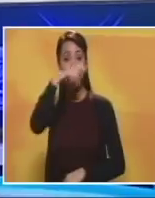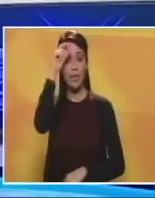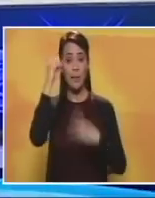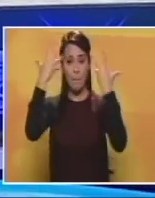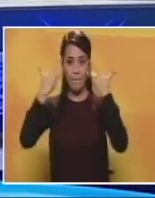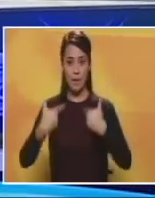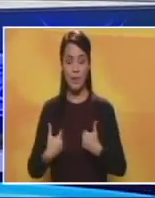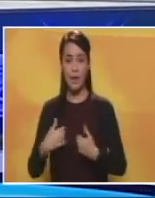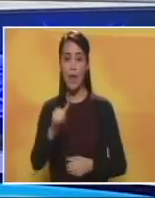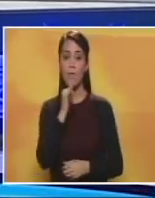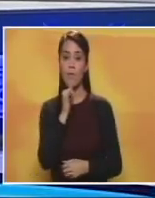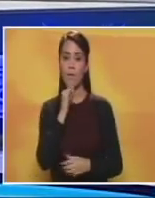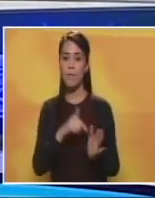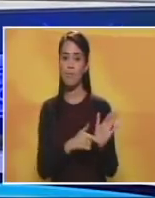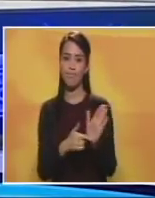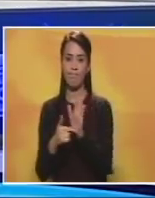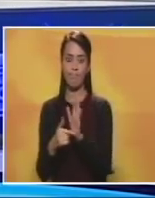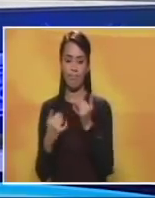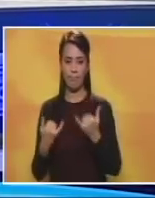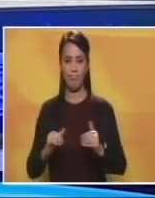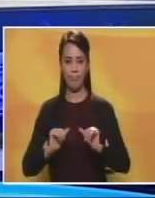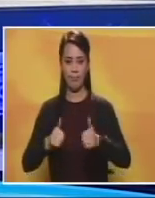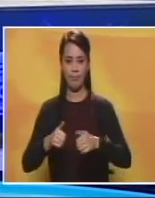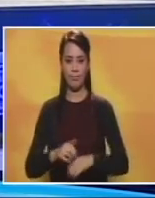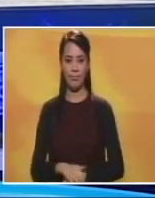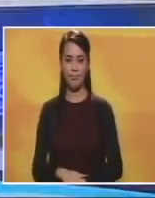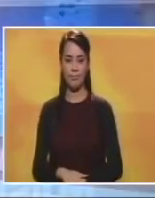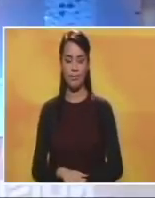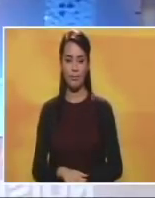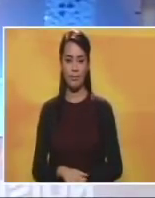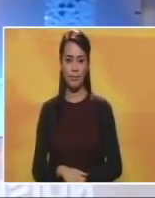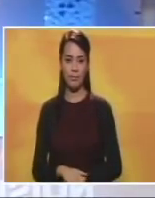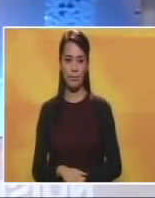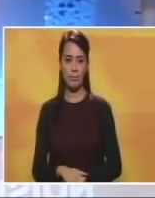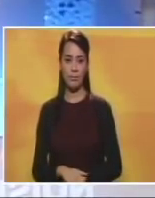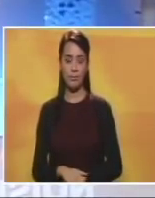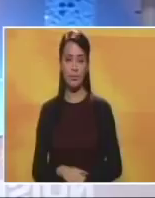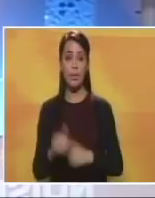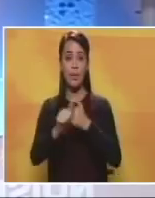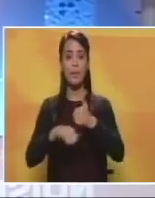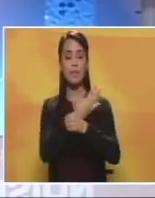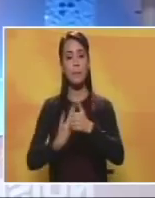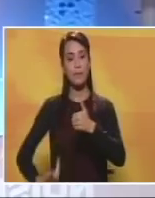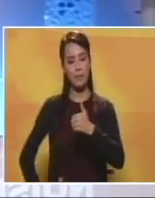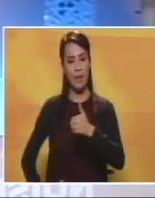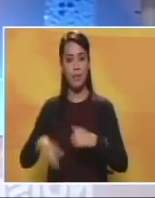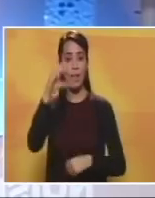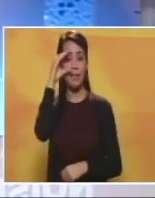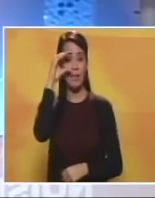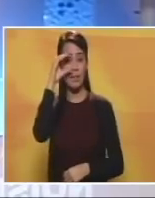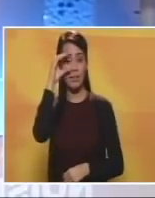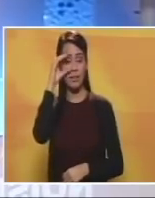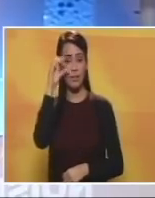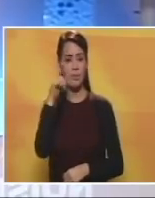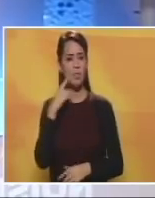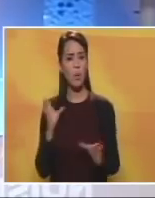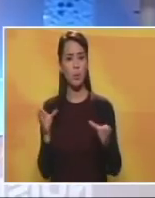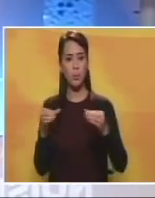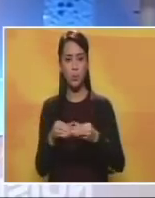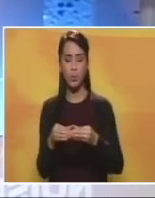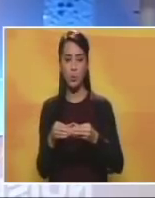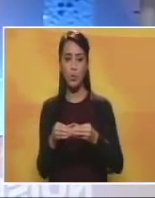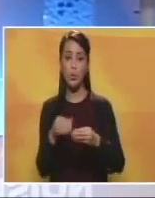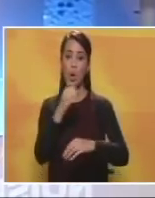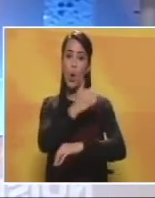y Milagros Zambrano les presentamos lo que es noticia a esta hora. De inmediato comenzamos. La vicepresidenta de la República, Delcy Rodríguez, sostuvo un encuentro con